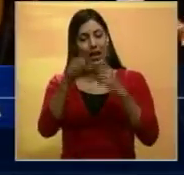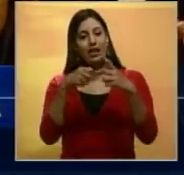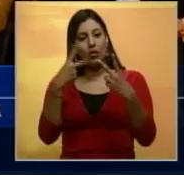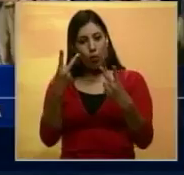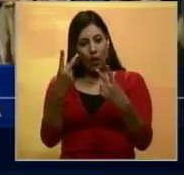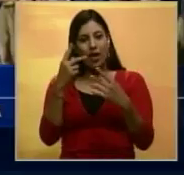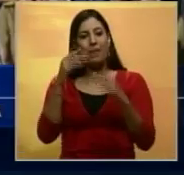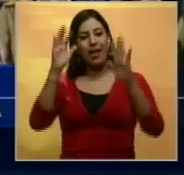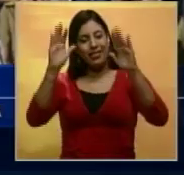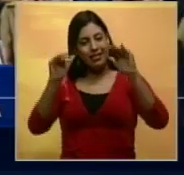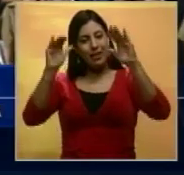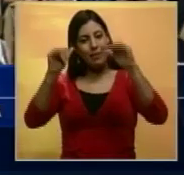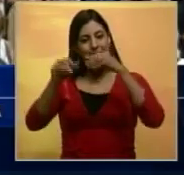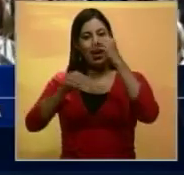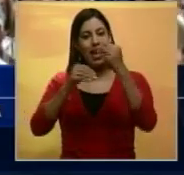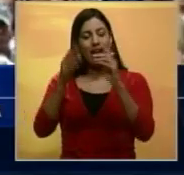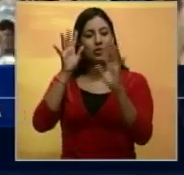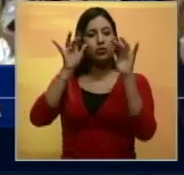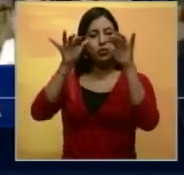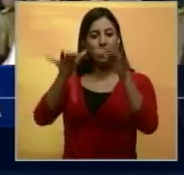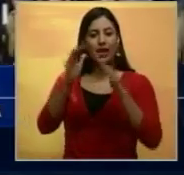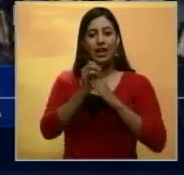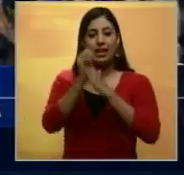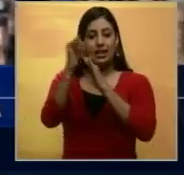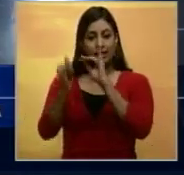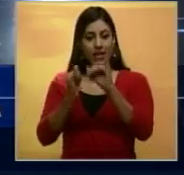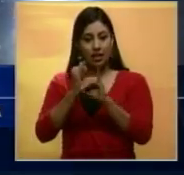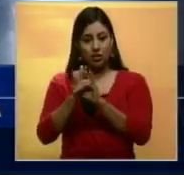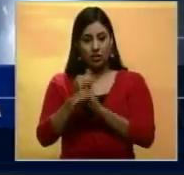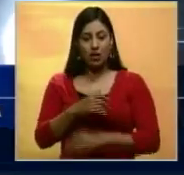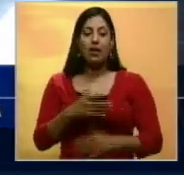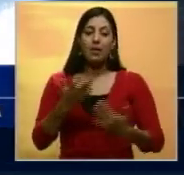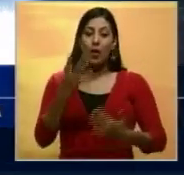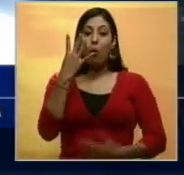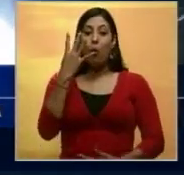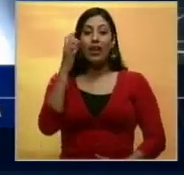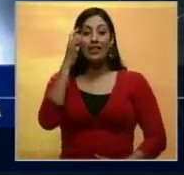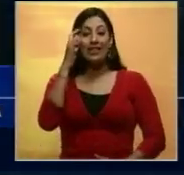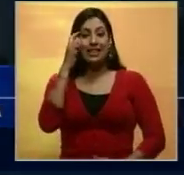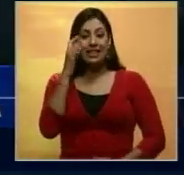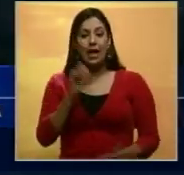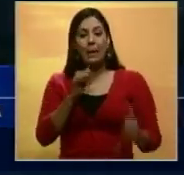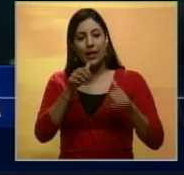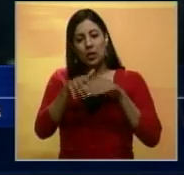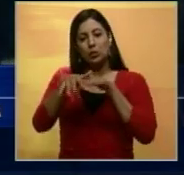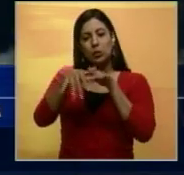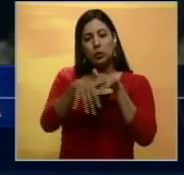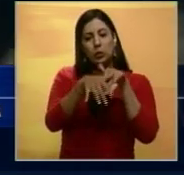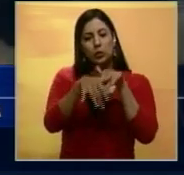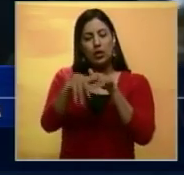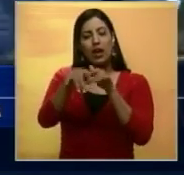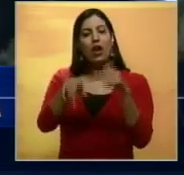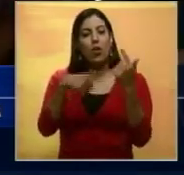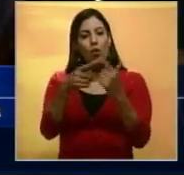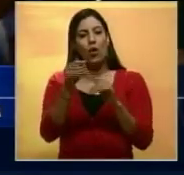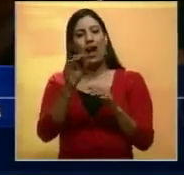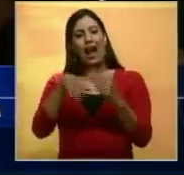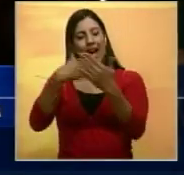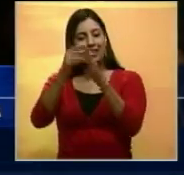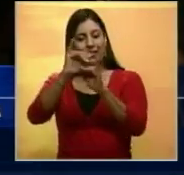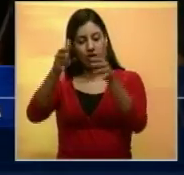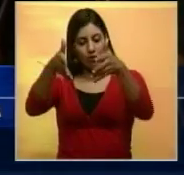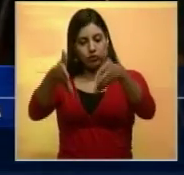un acto de despedida al que acudieron líderes internacionales. Por 4 días partió una caravana por varios puntos de la isla hacia su